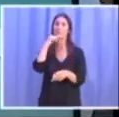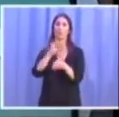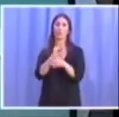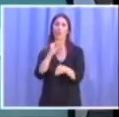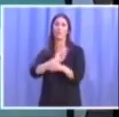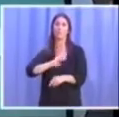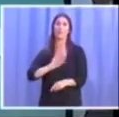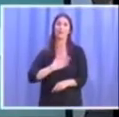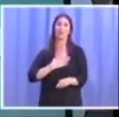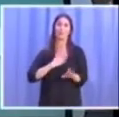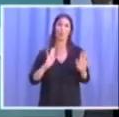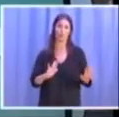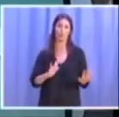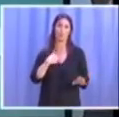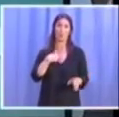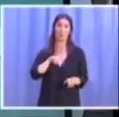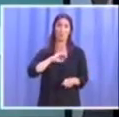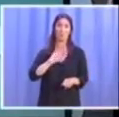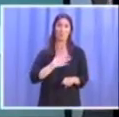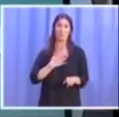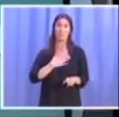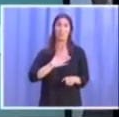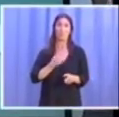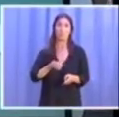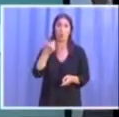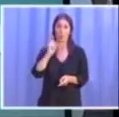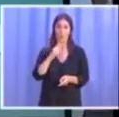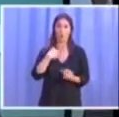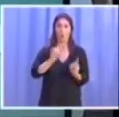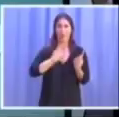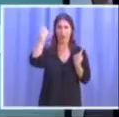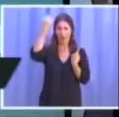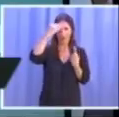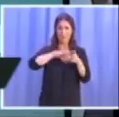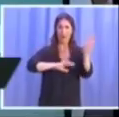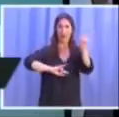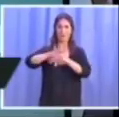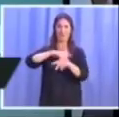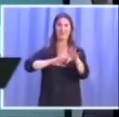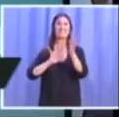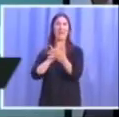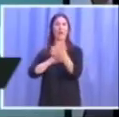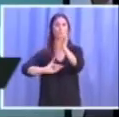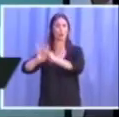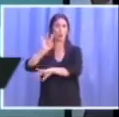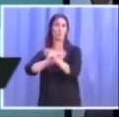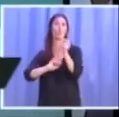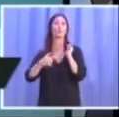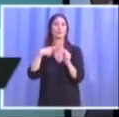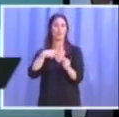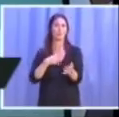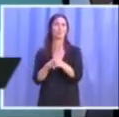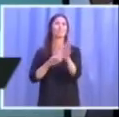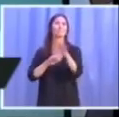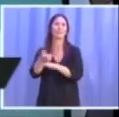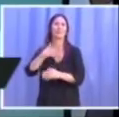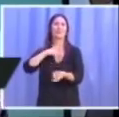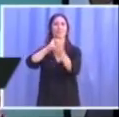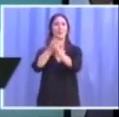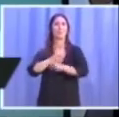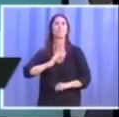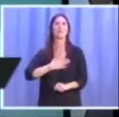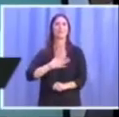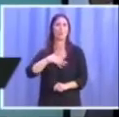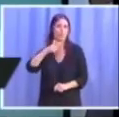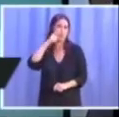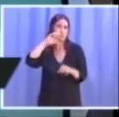no creo que estemos faltos de patrimonio en Granada cuando tenemos la Alhambra, el Albaicín y el Sacromonte, que también queremos solicitar que se convierta en patrimonio de la humanidad